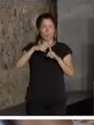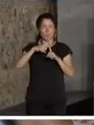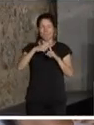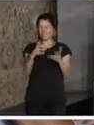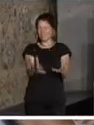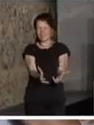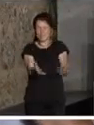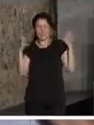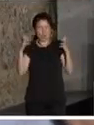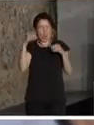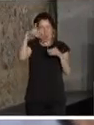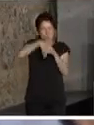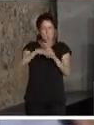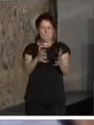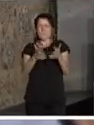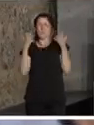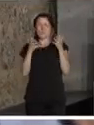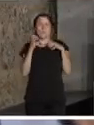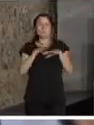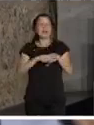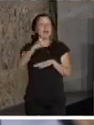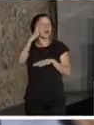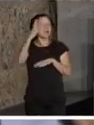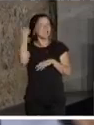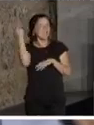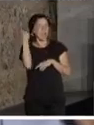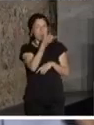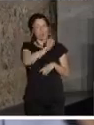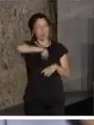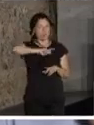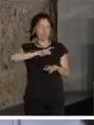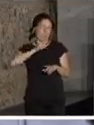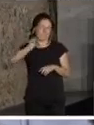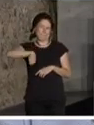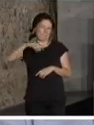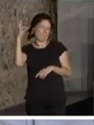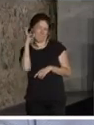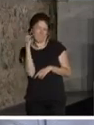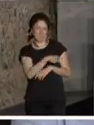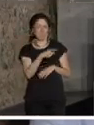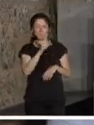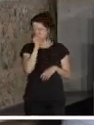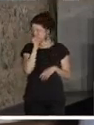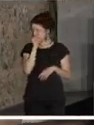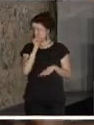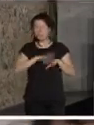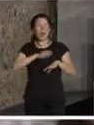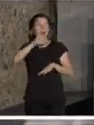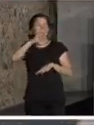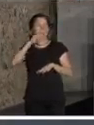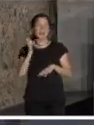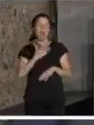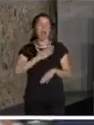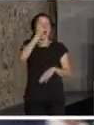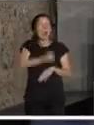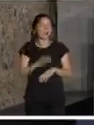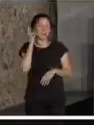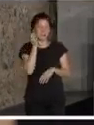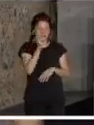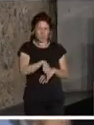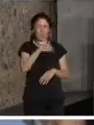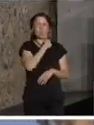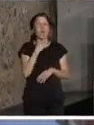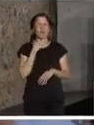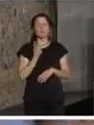Victoria en las urnas para que Irene sea nuestra presidenta para que Erika sea nuestra alcaldesa